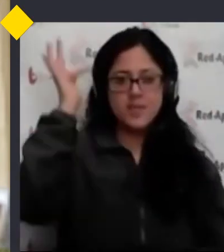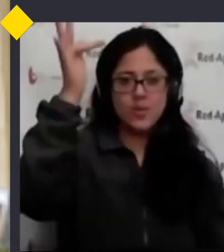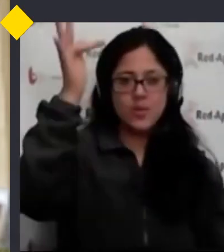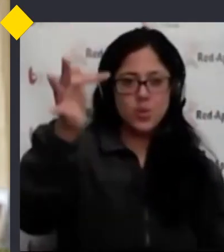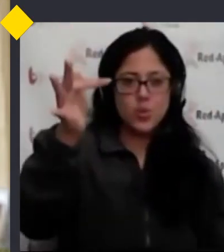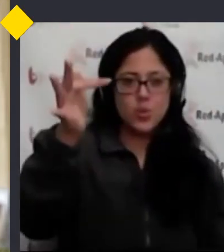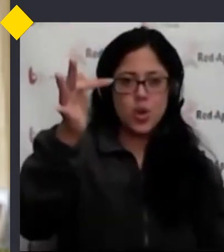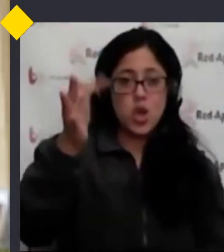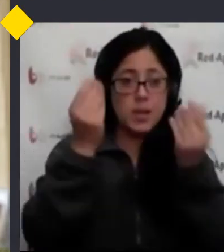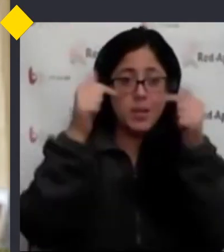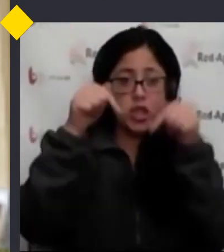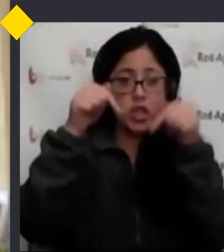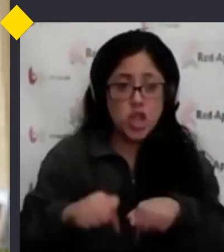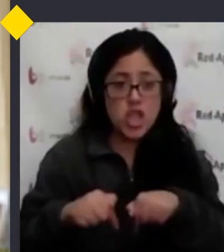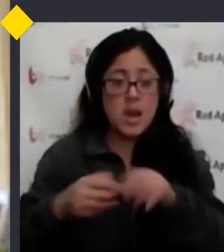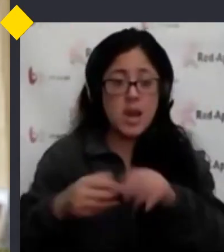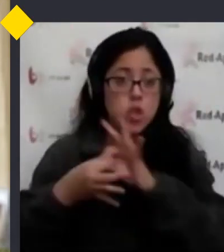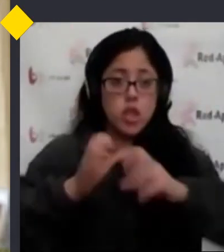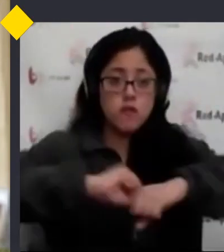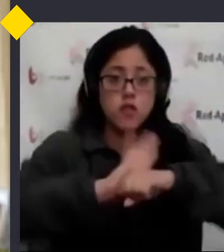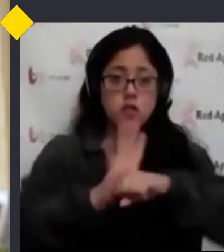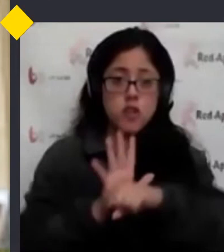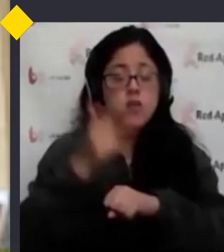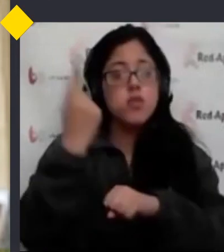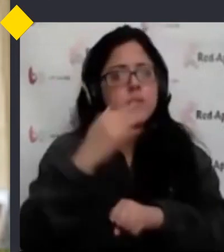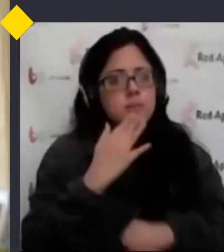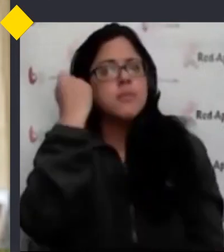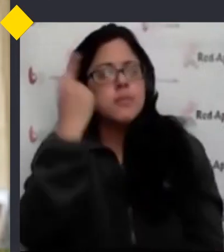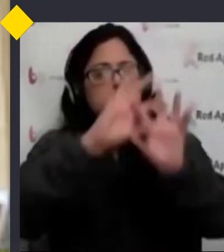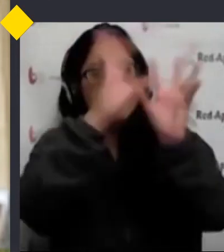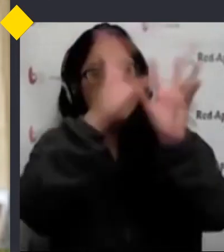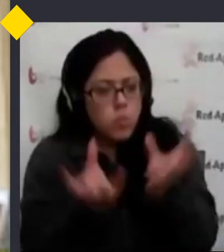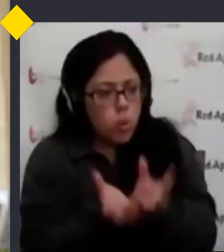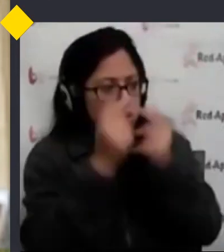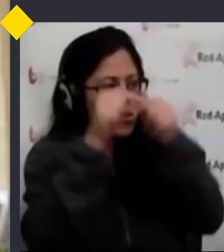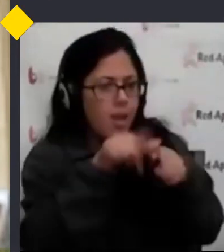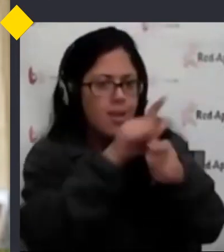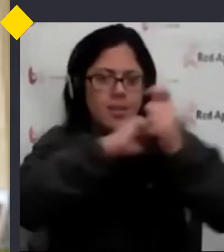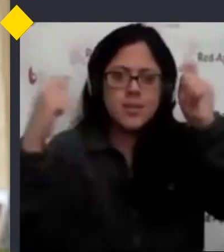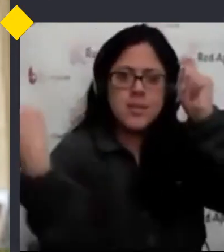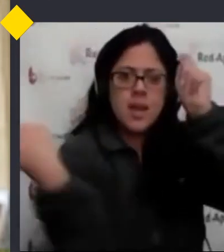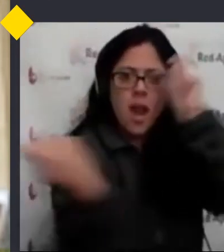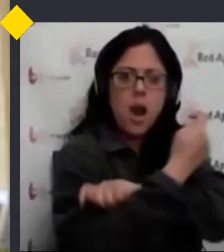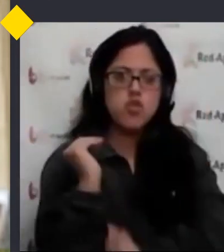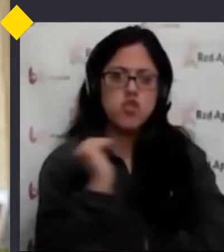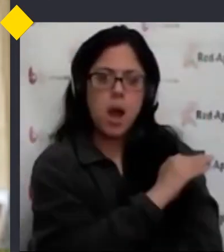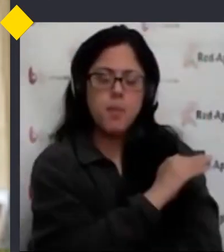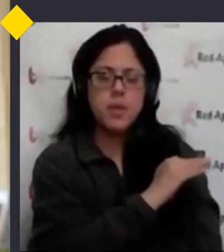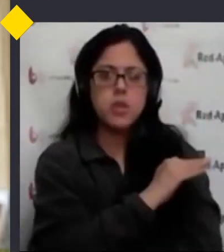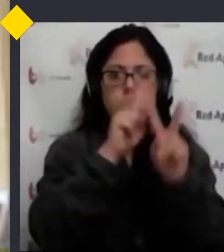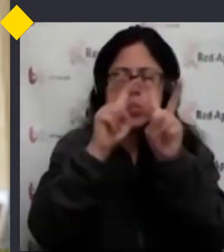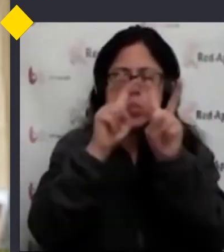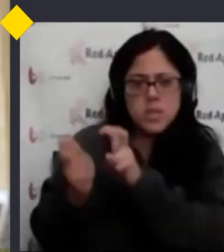pasando hoy día con la pandemia, sino que entiendan que estamos en un mundo que está cambiando aceleradamente, hay un efecto de globalización,